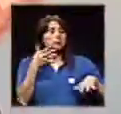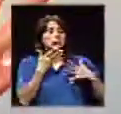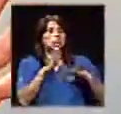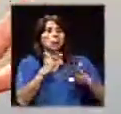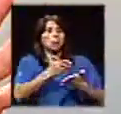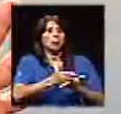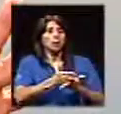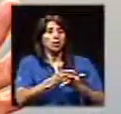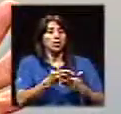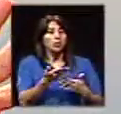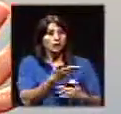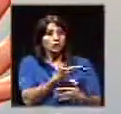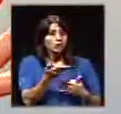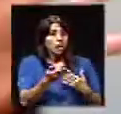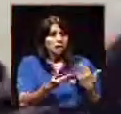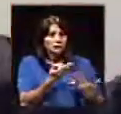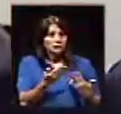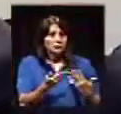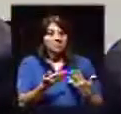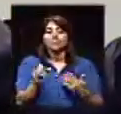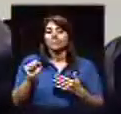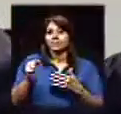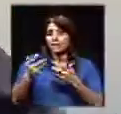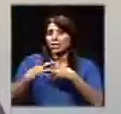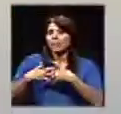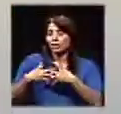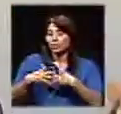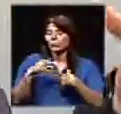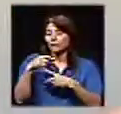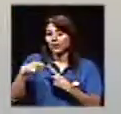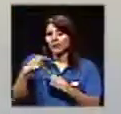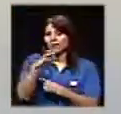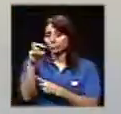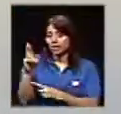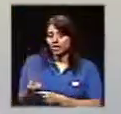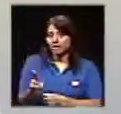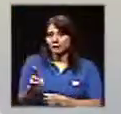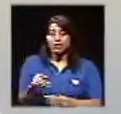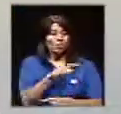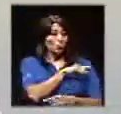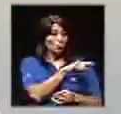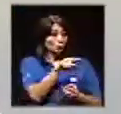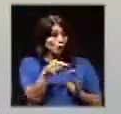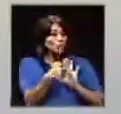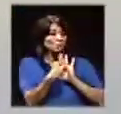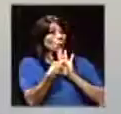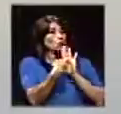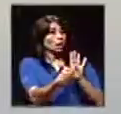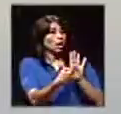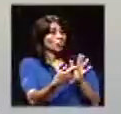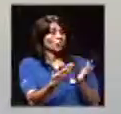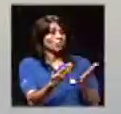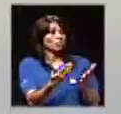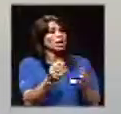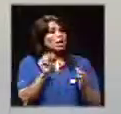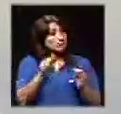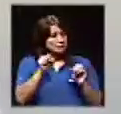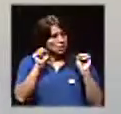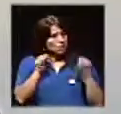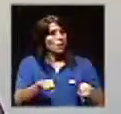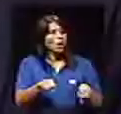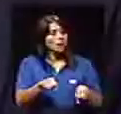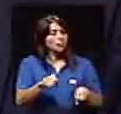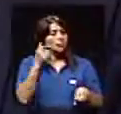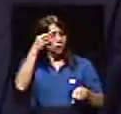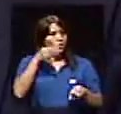particular ustedes, que en ese momento, pero digamos, todos claro. Mostraron, al igual que en otras cosas, uh-huh. que sí se puede. Y eso uh-huh.